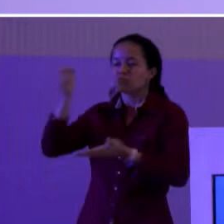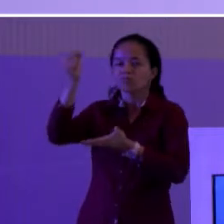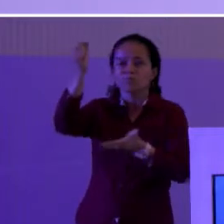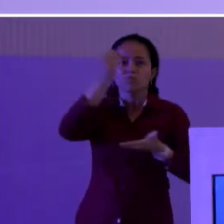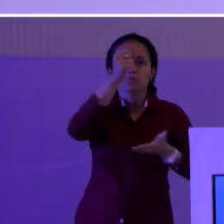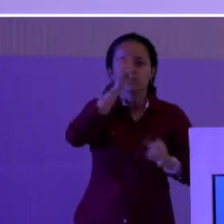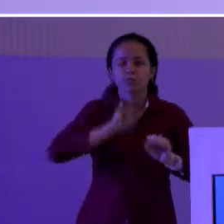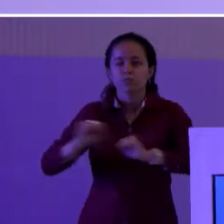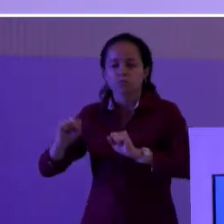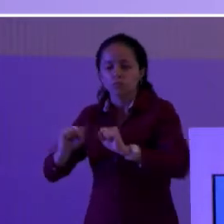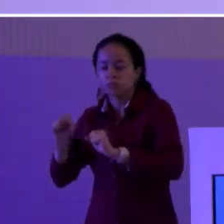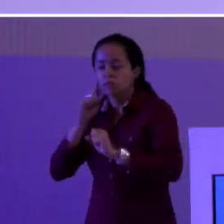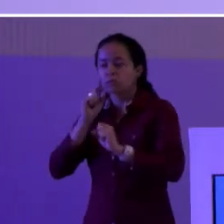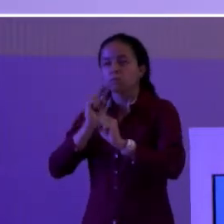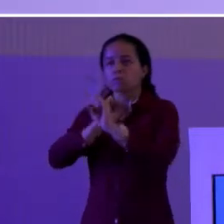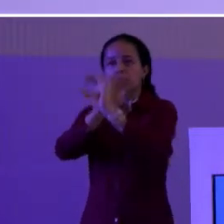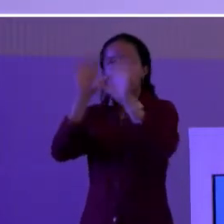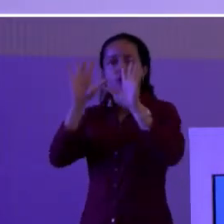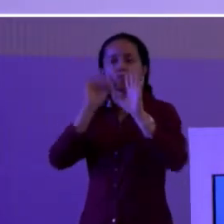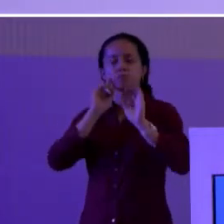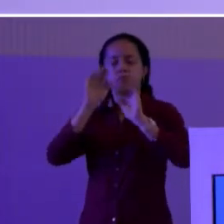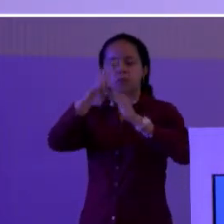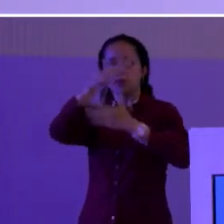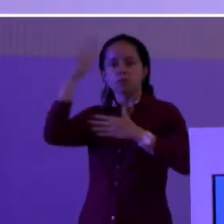ejecución presupuestal transparente, un